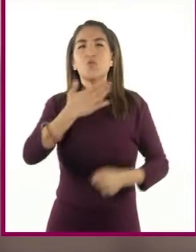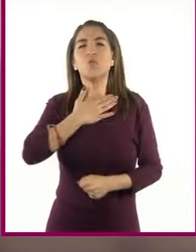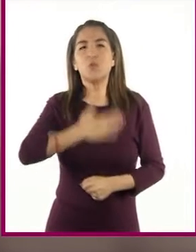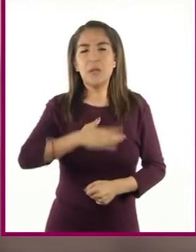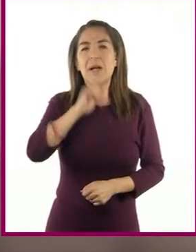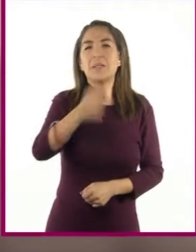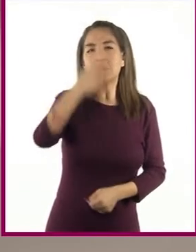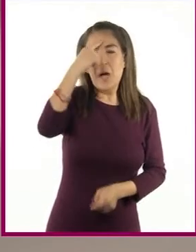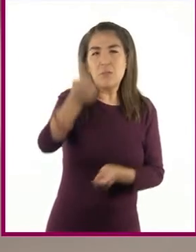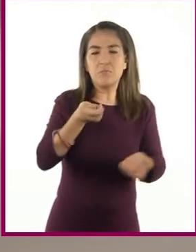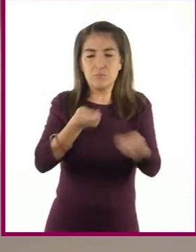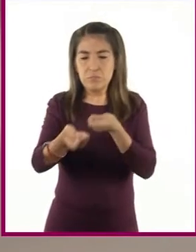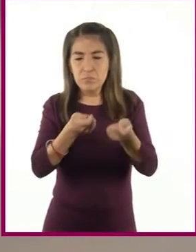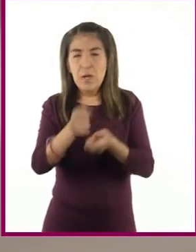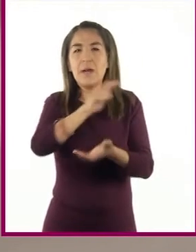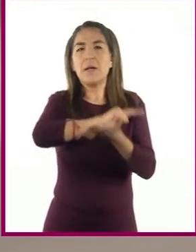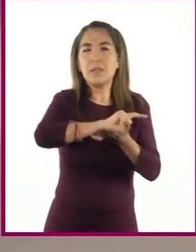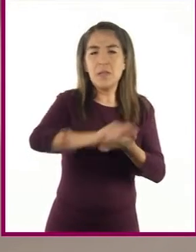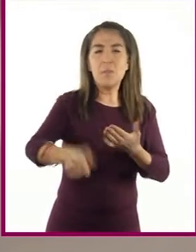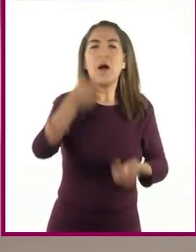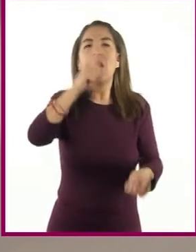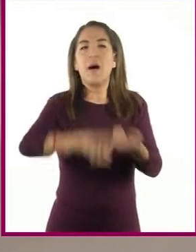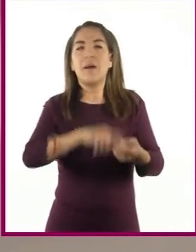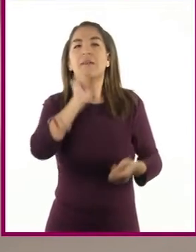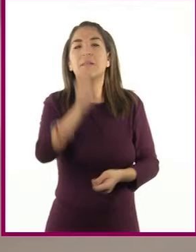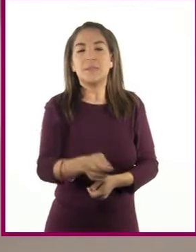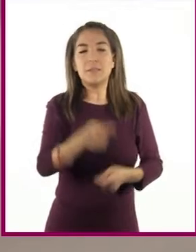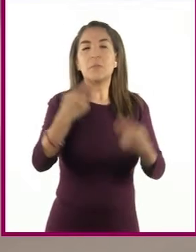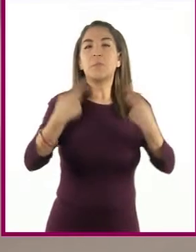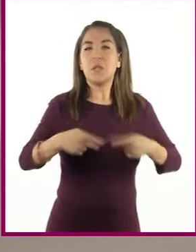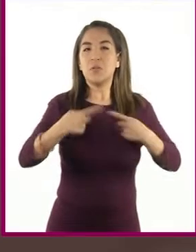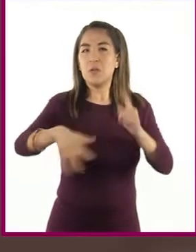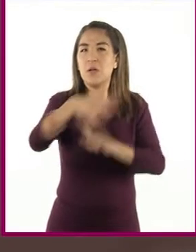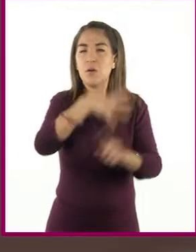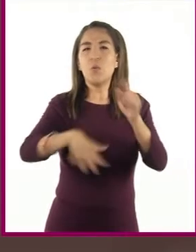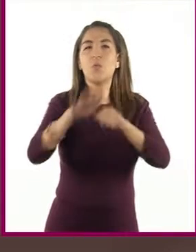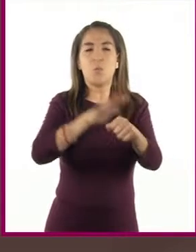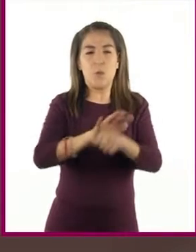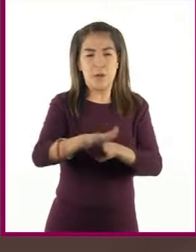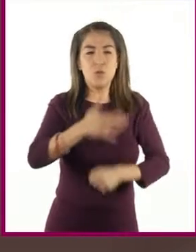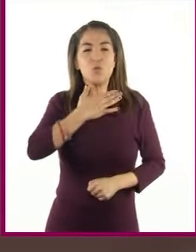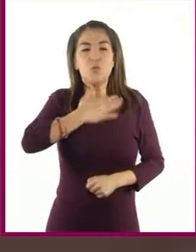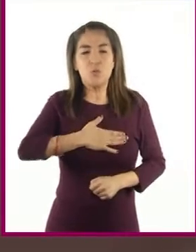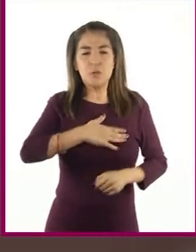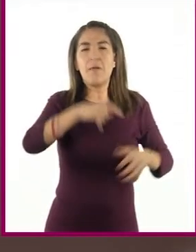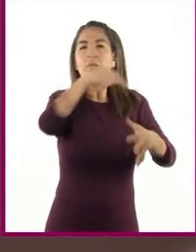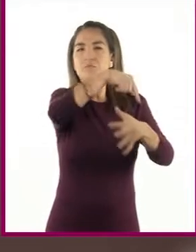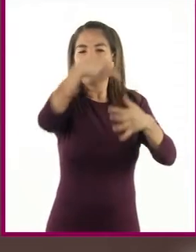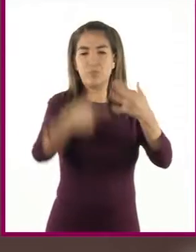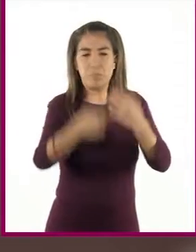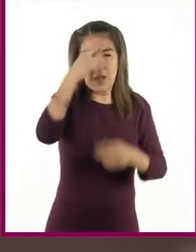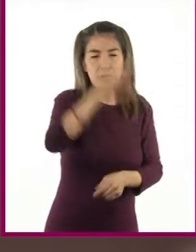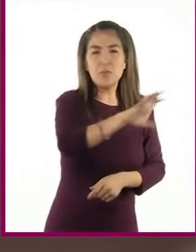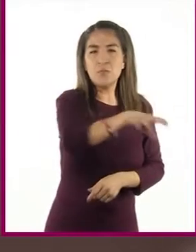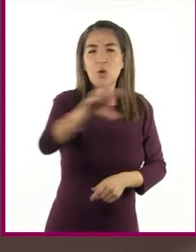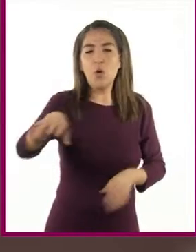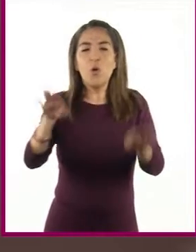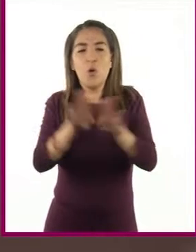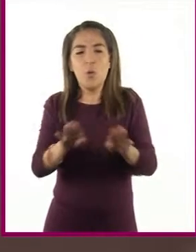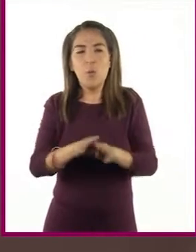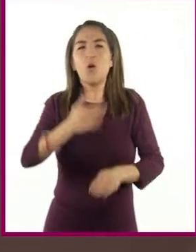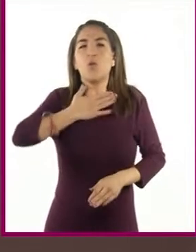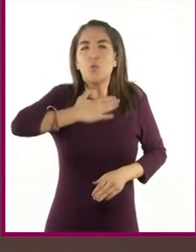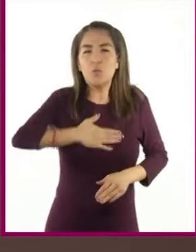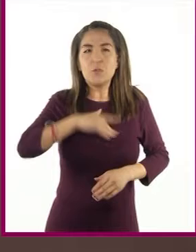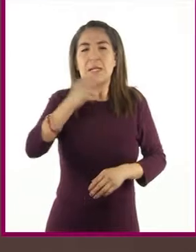la regulan y las interacciones entre los miembros son: justicia distributiva, busca la distribución